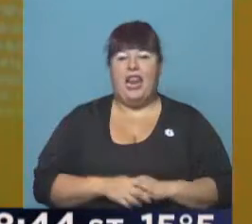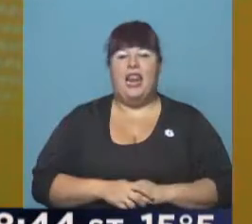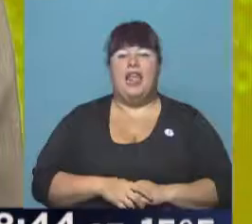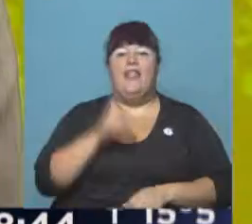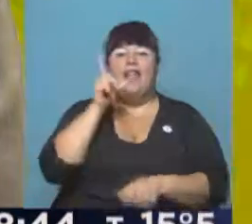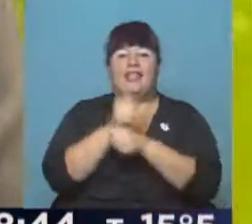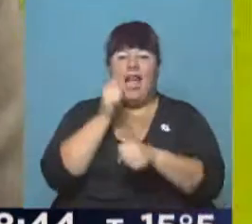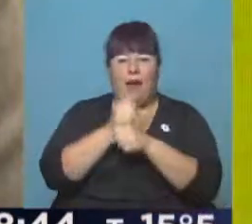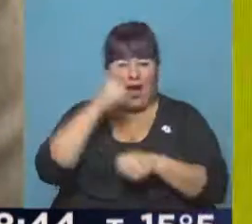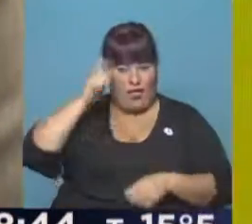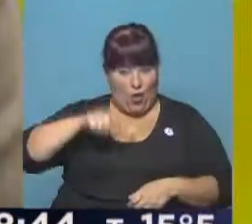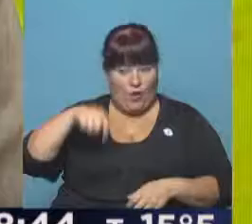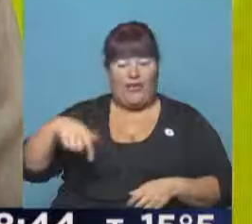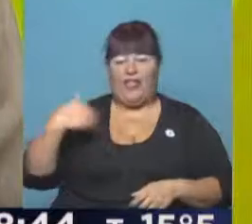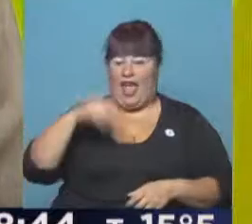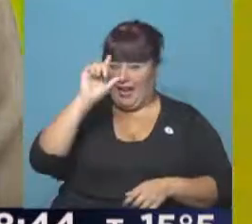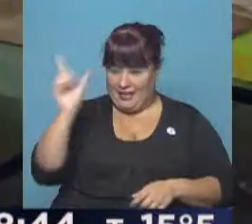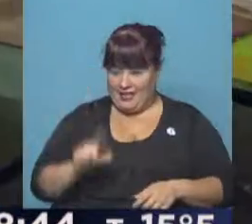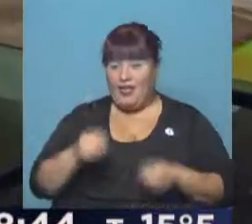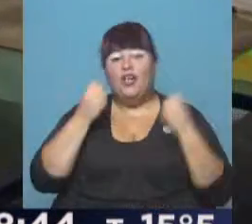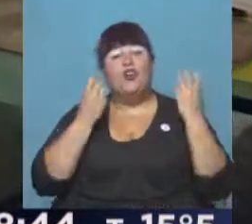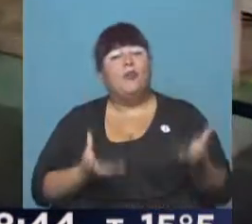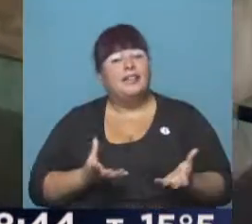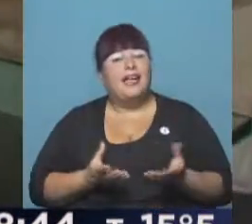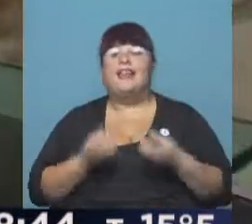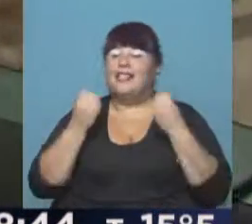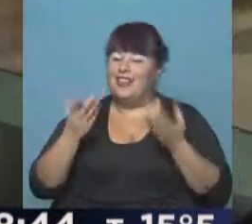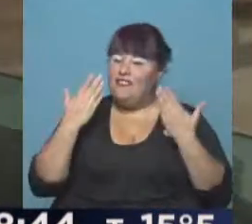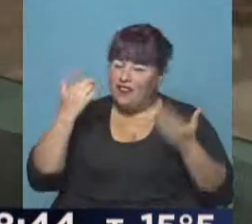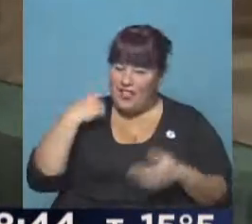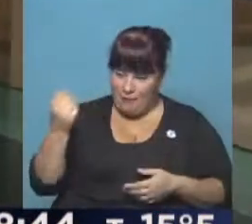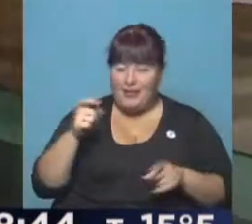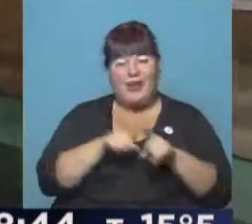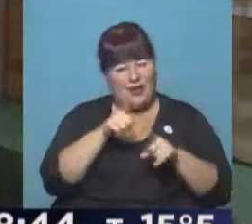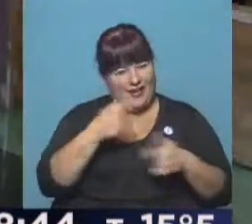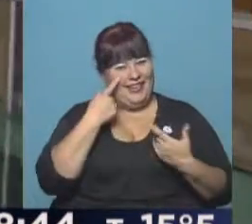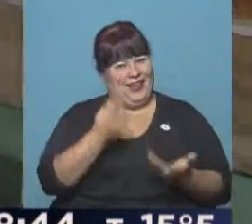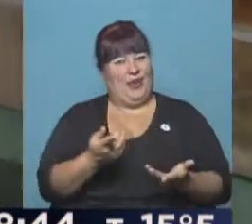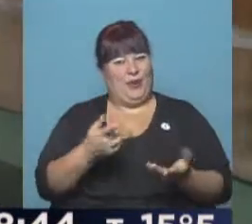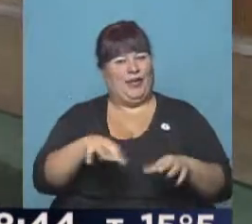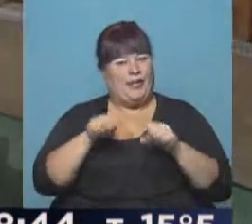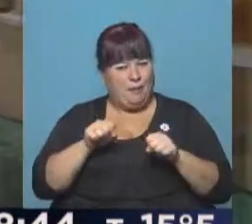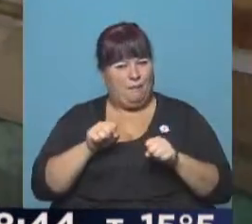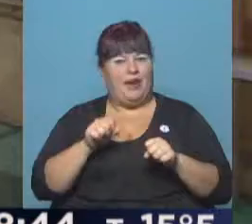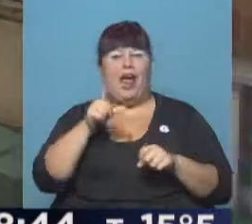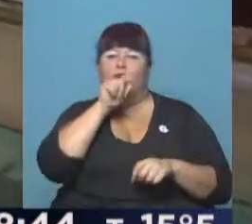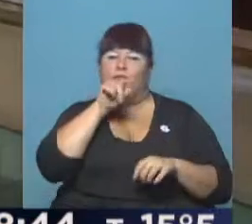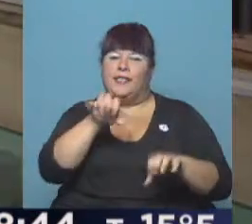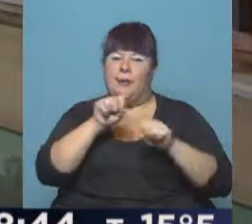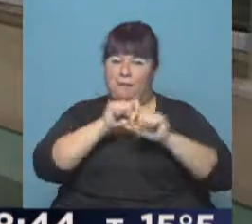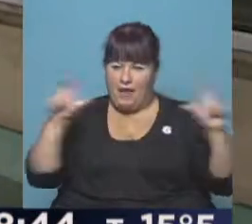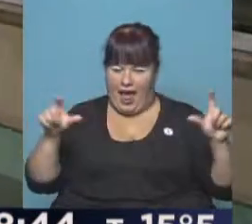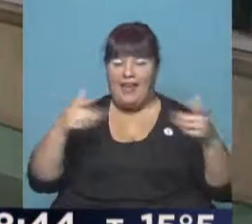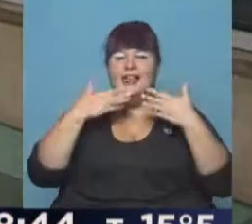trabajadores judiciales en la república argentina espetó cómo le va que temprano y temprano